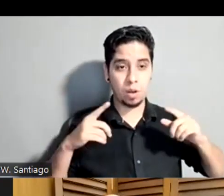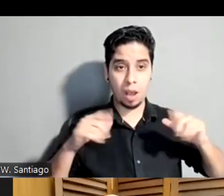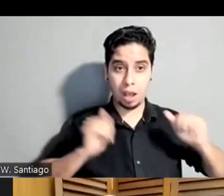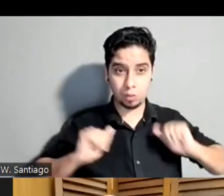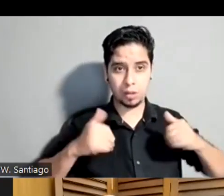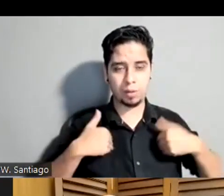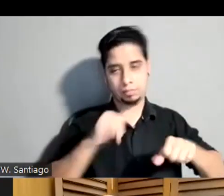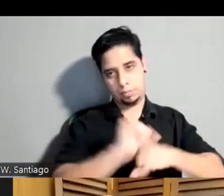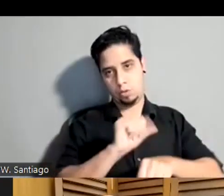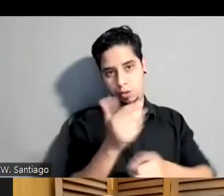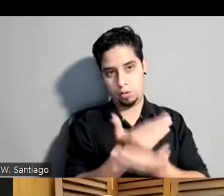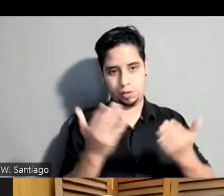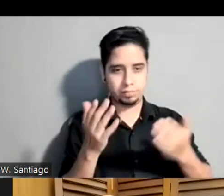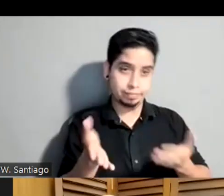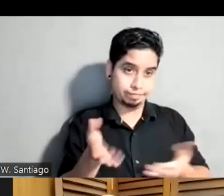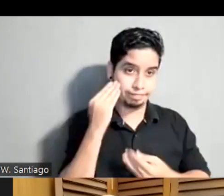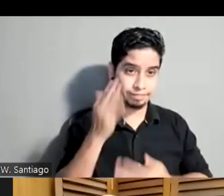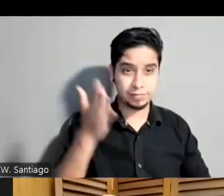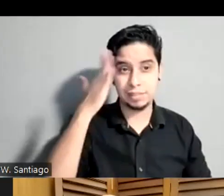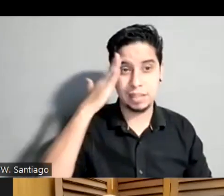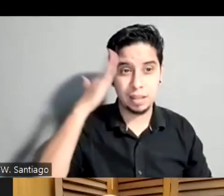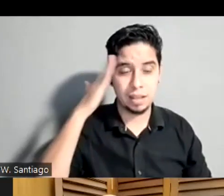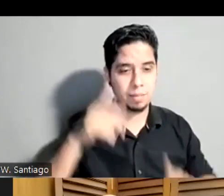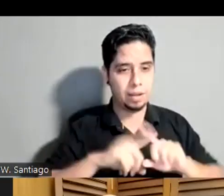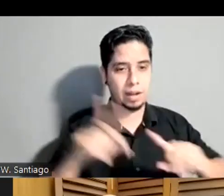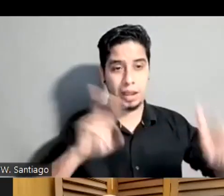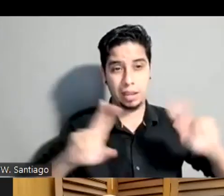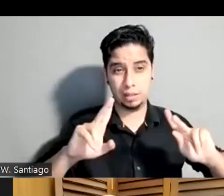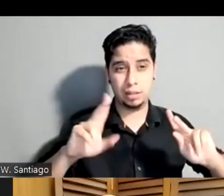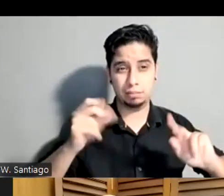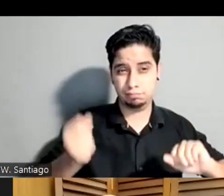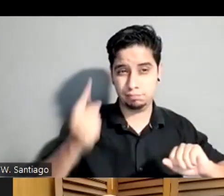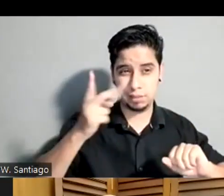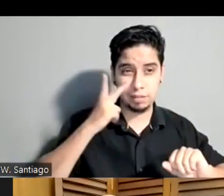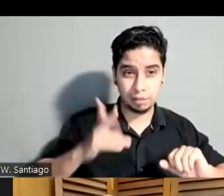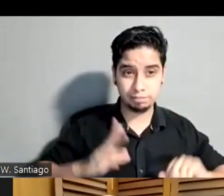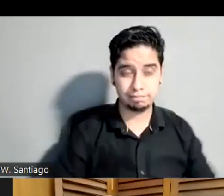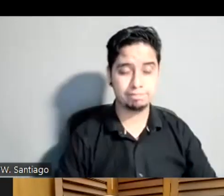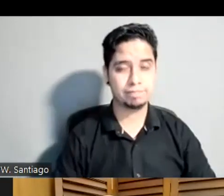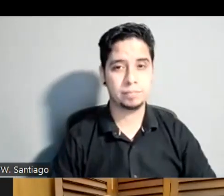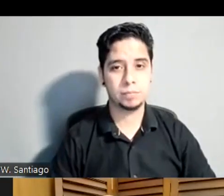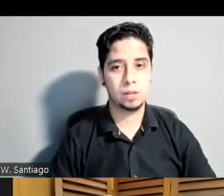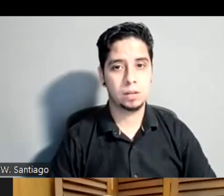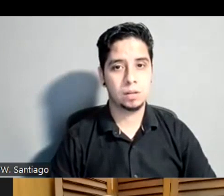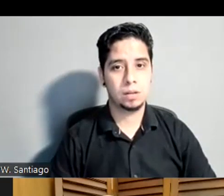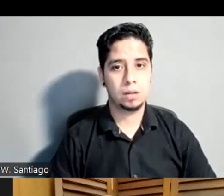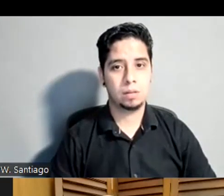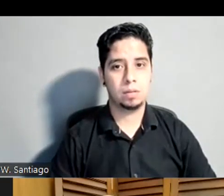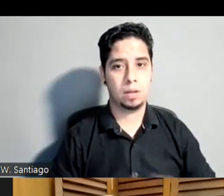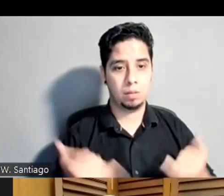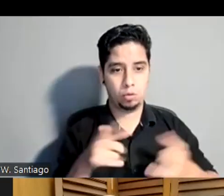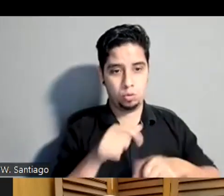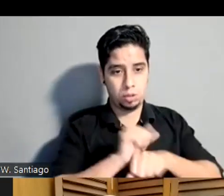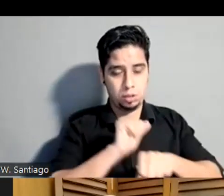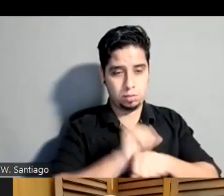en otras cosas, así que pues, para que también la gente, las personas sepan. Exacto, y en ahora mismo tú estás trabajando,